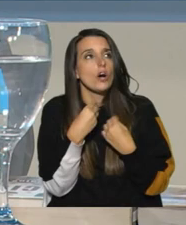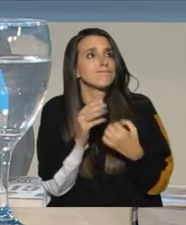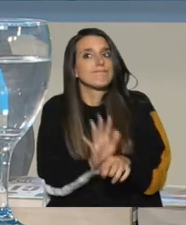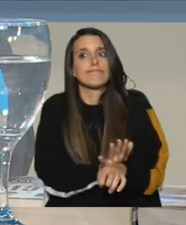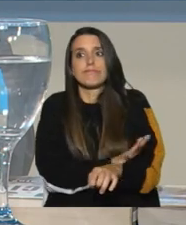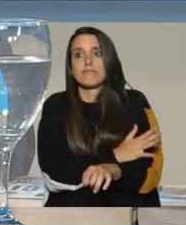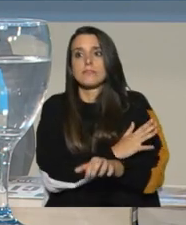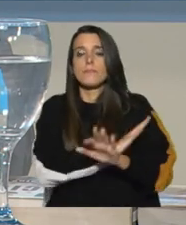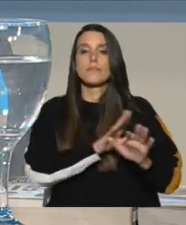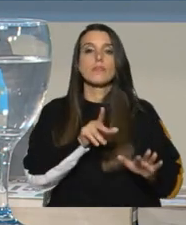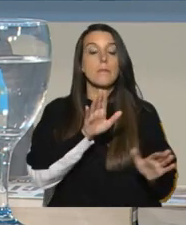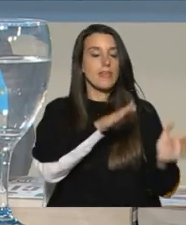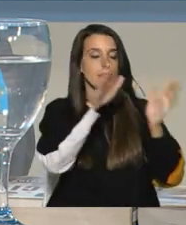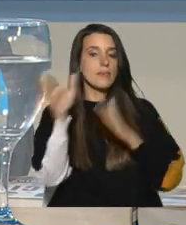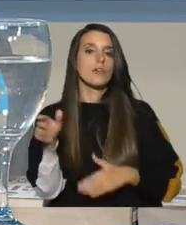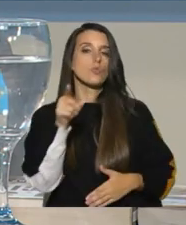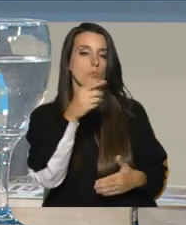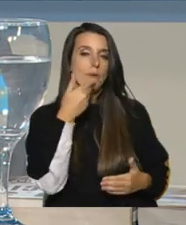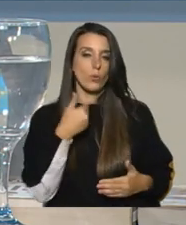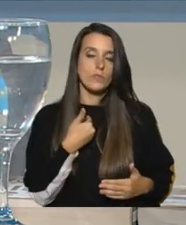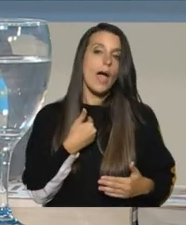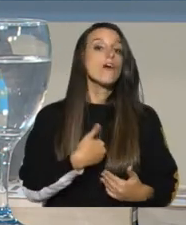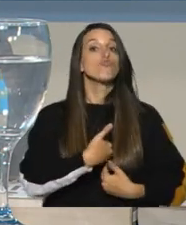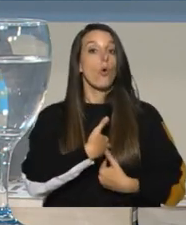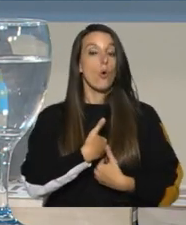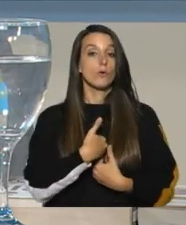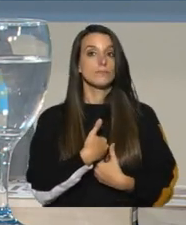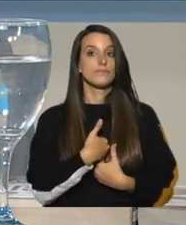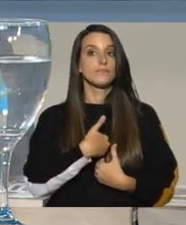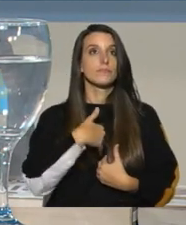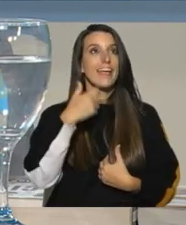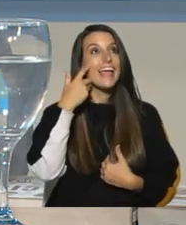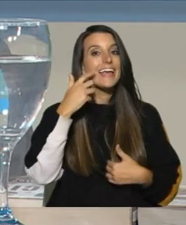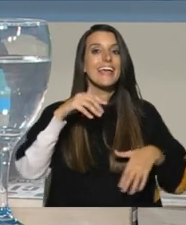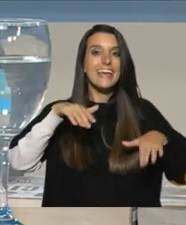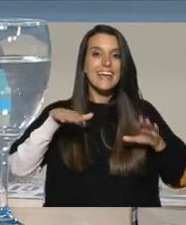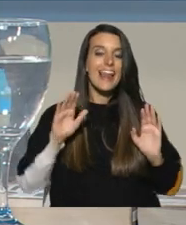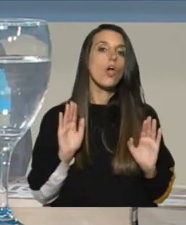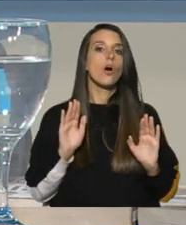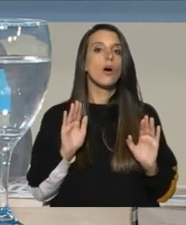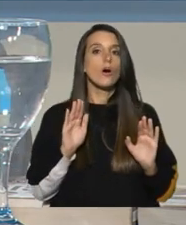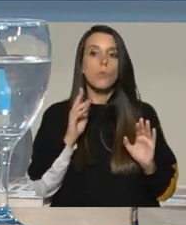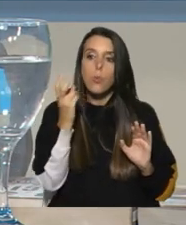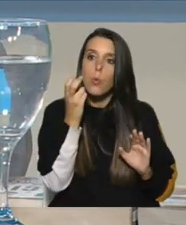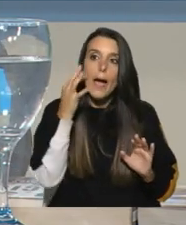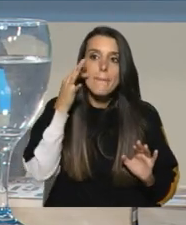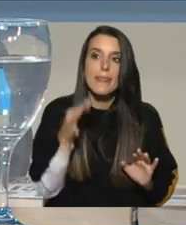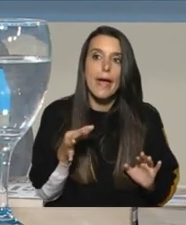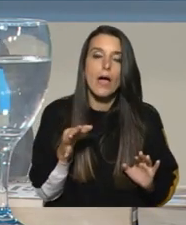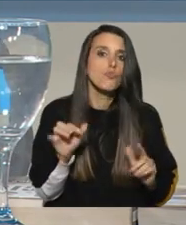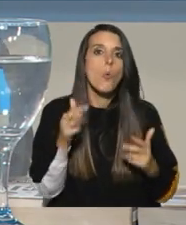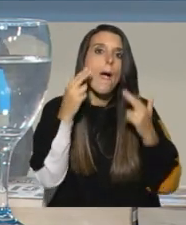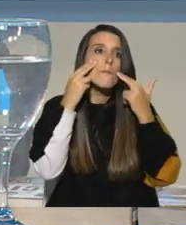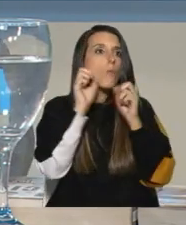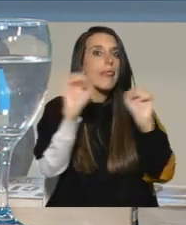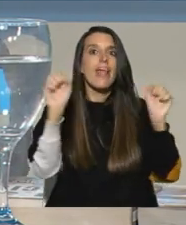lado, digo, lo que tú me preguntas, yo personalmente creo de que todo lo que lleve a la verdad... No tengo ningún